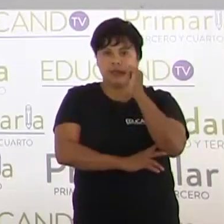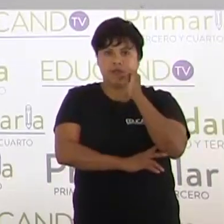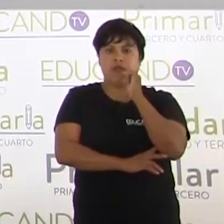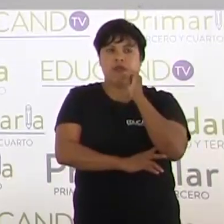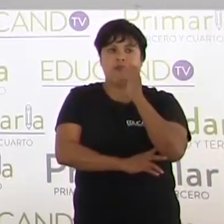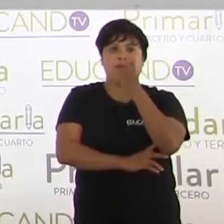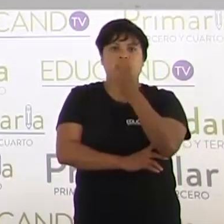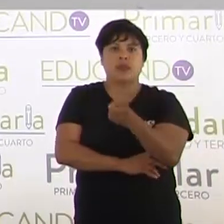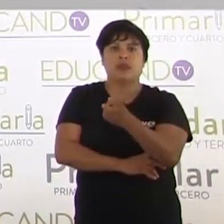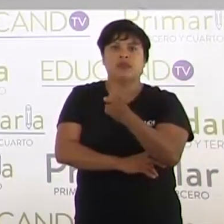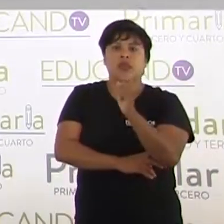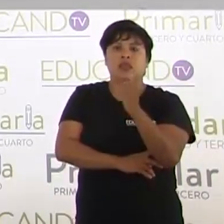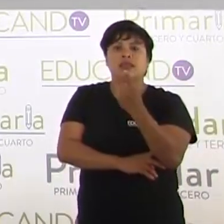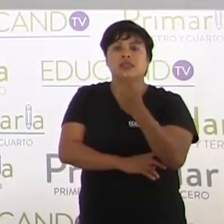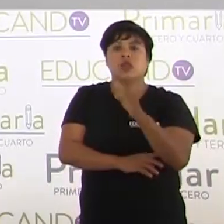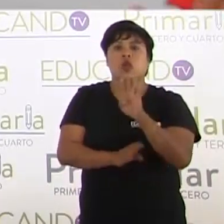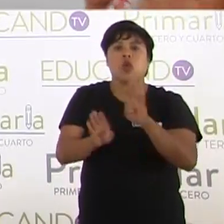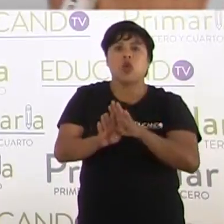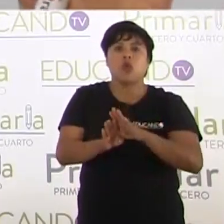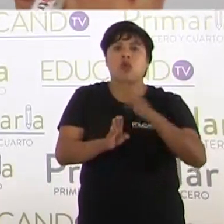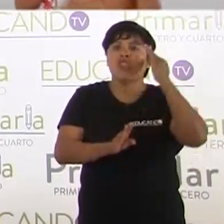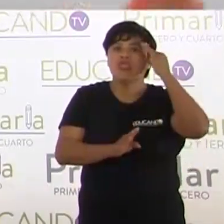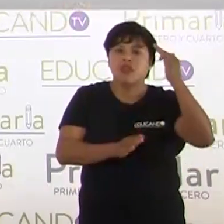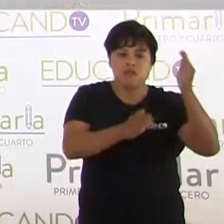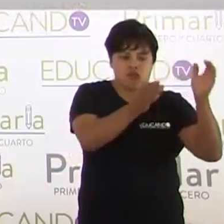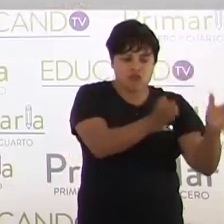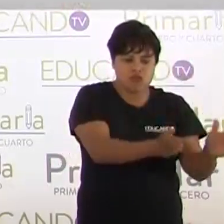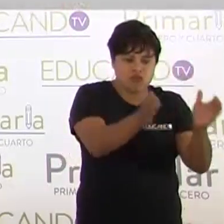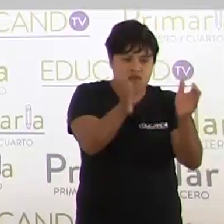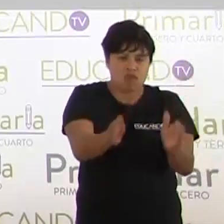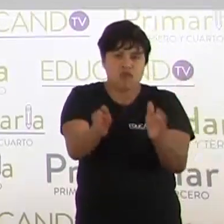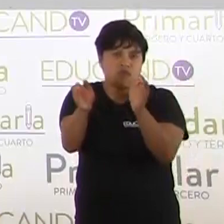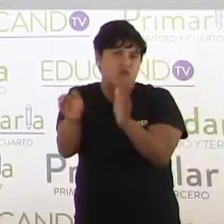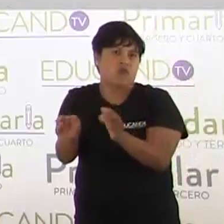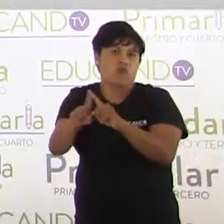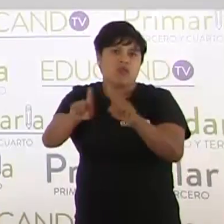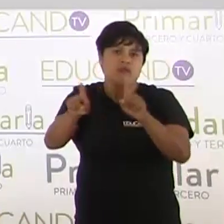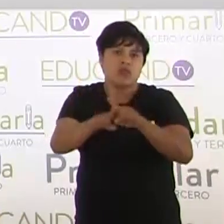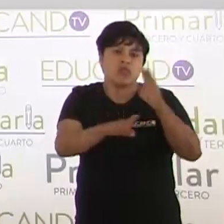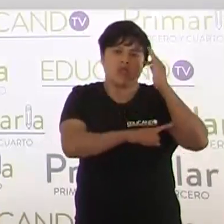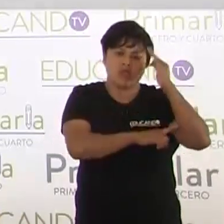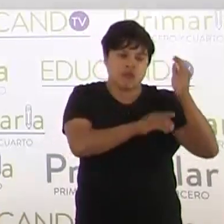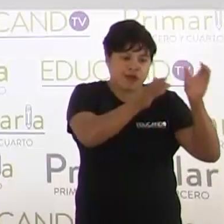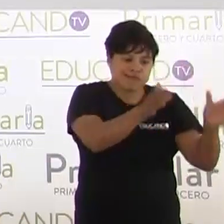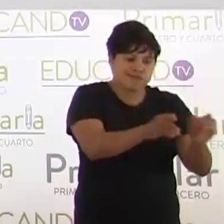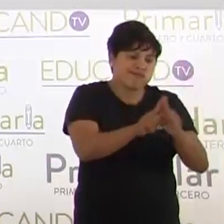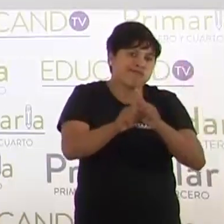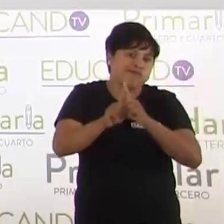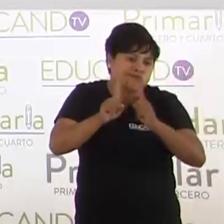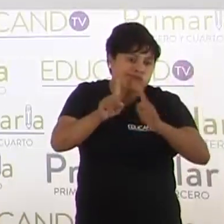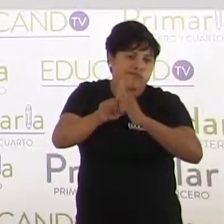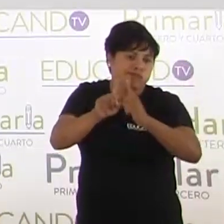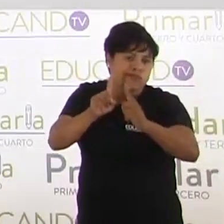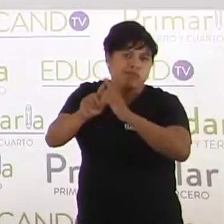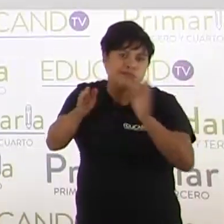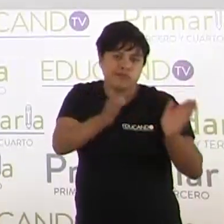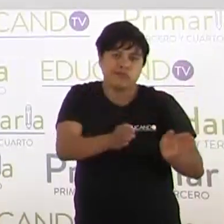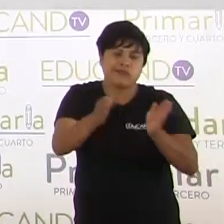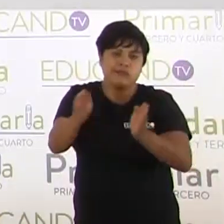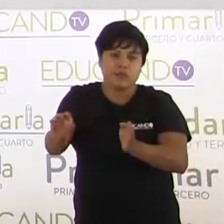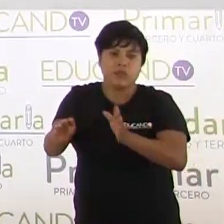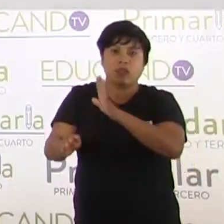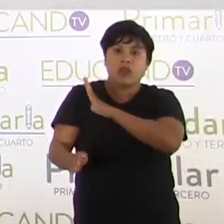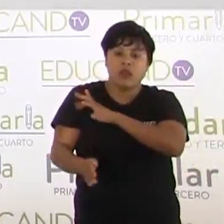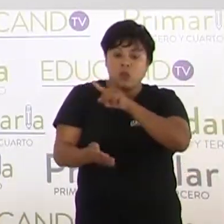son épocas, periodos de tiempo en las que se van a tener